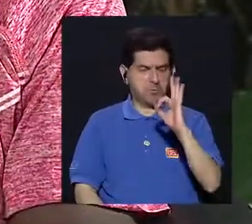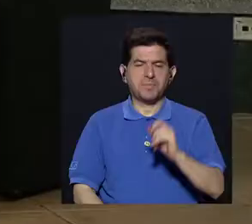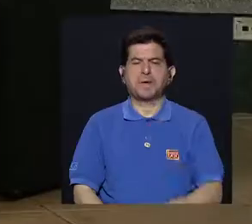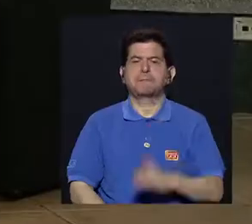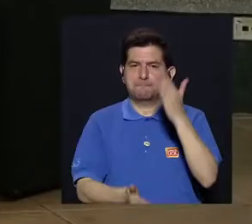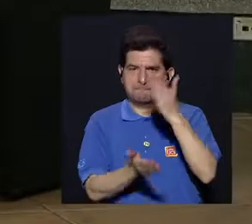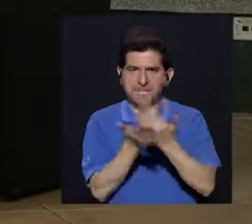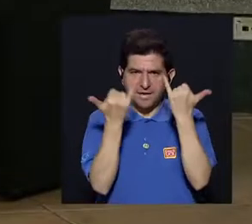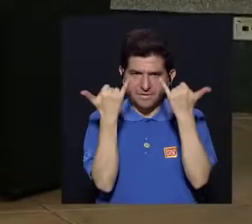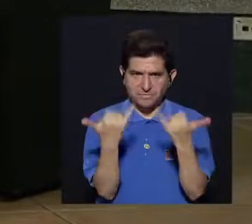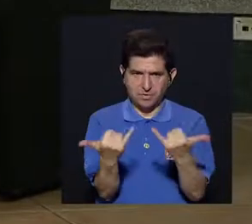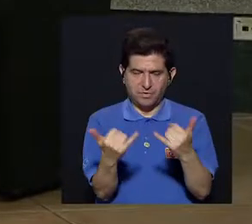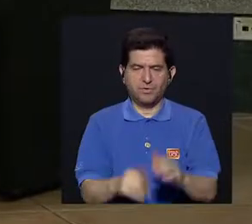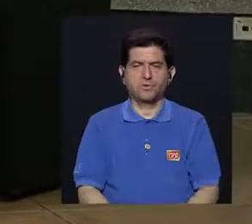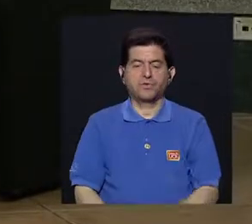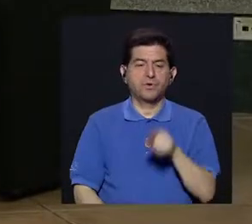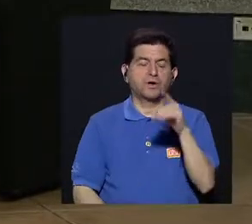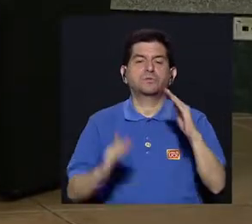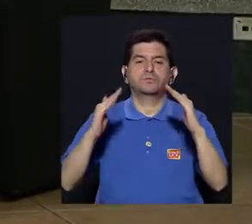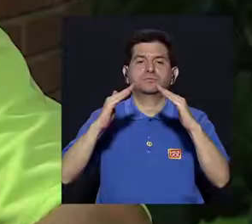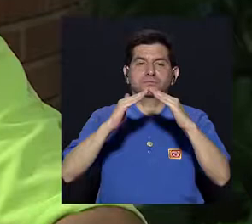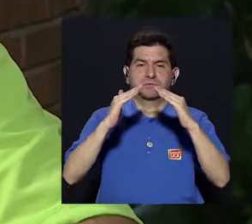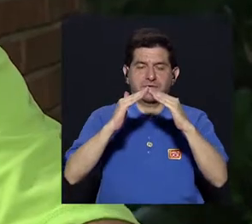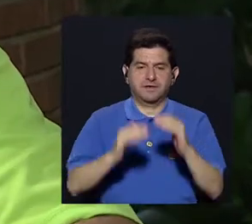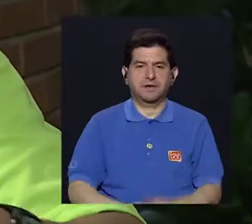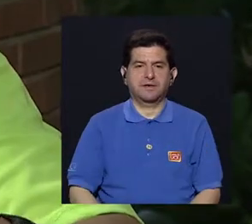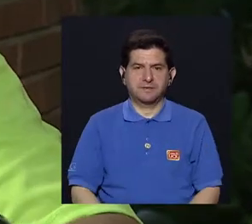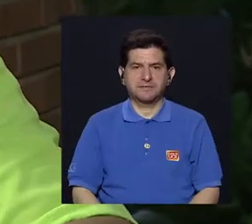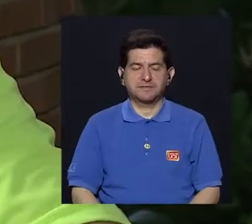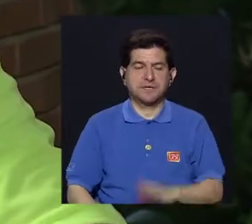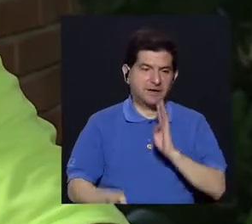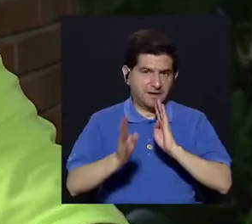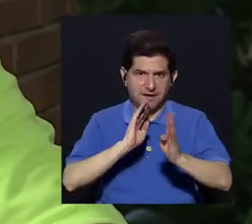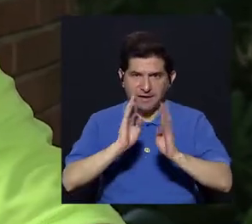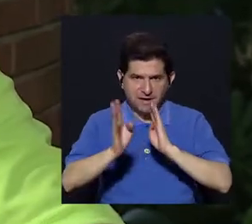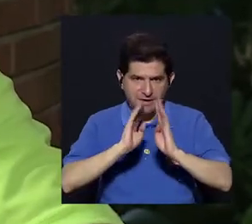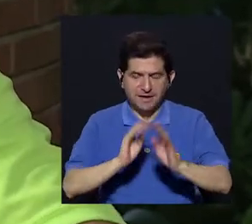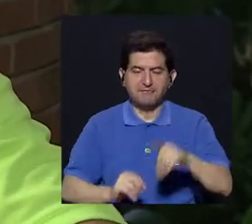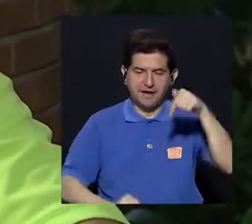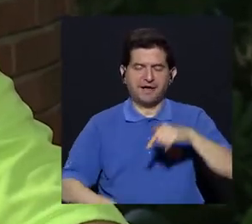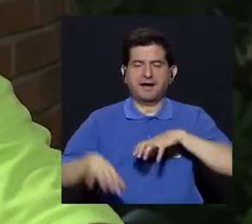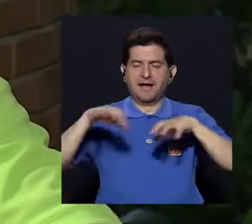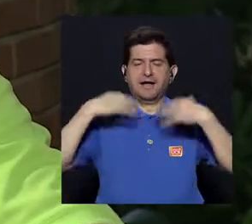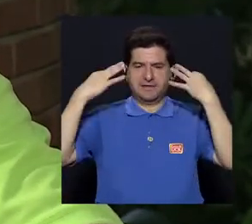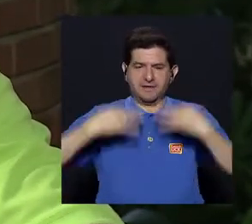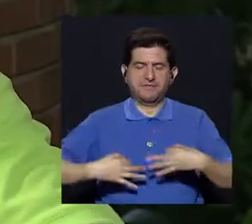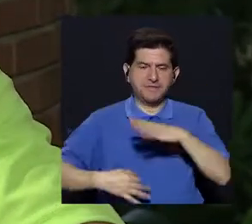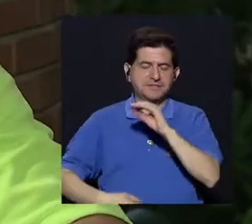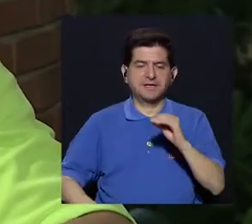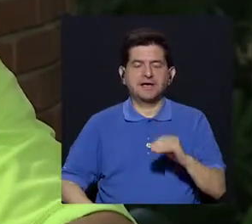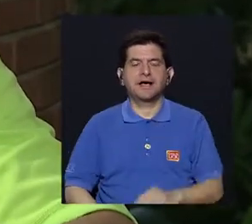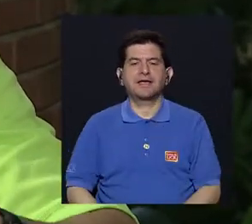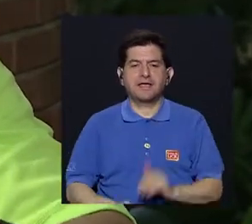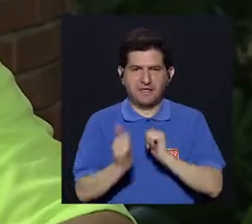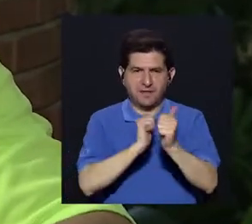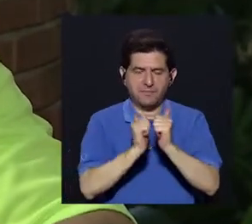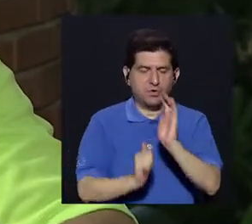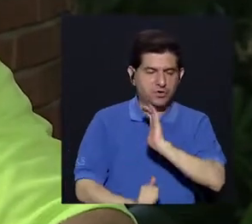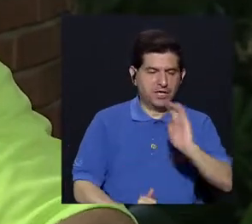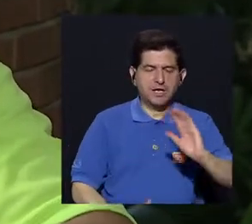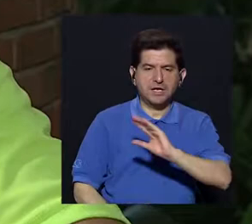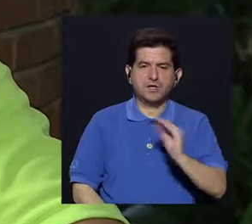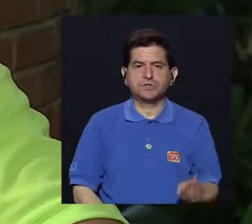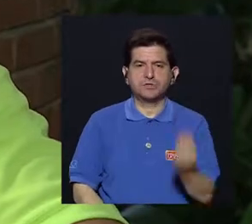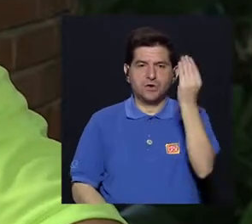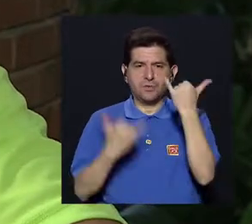mayor. Muy bien, vamos a hacer un corte en este momento y allá en sus hogares, el día de hoy, conversando acerca de la actividad física y el deporte en